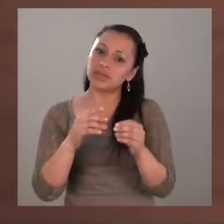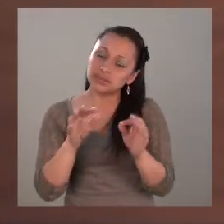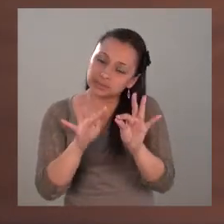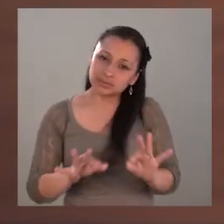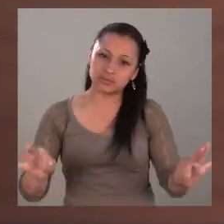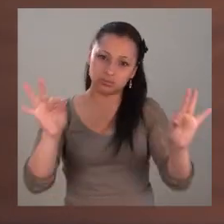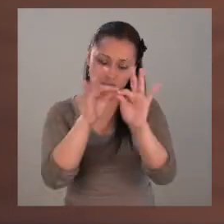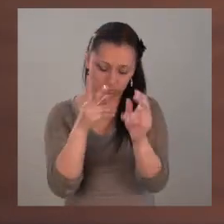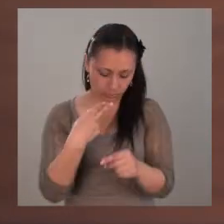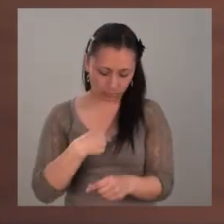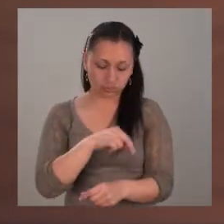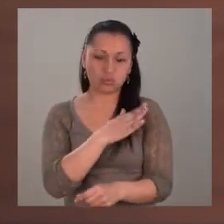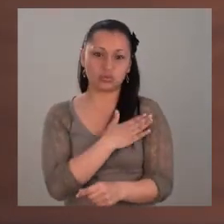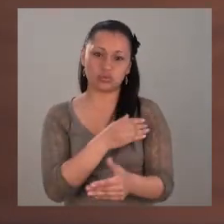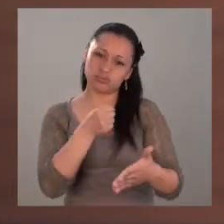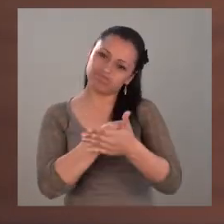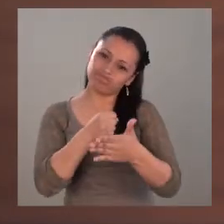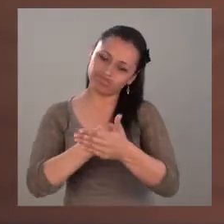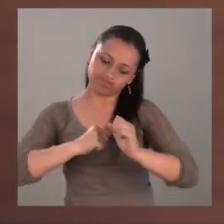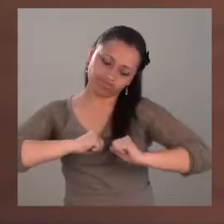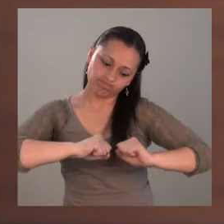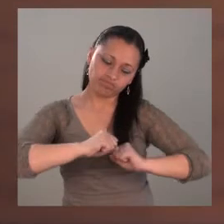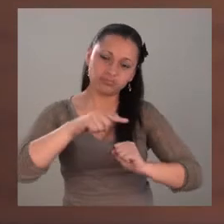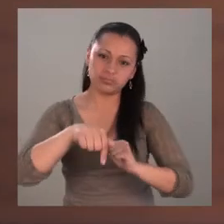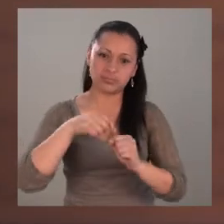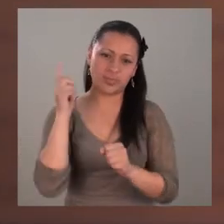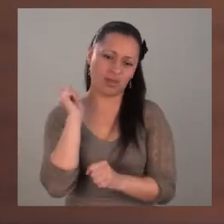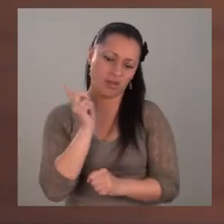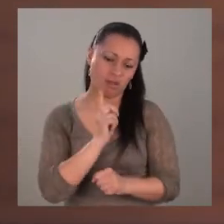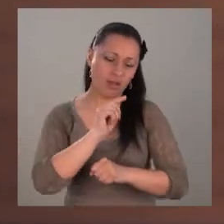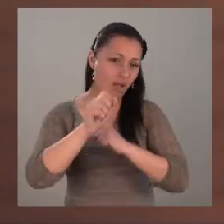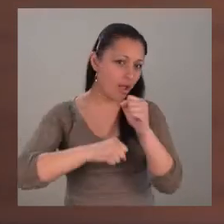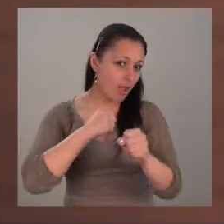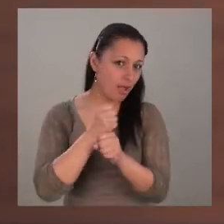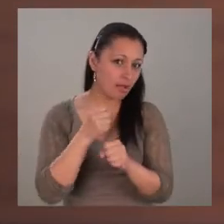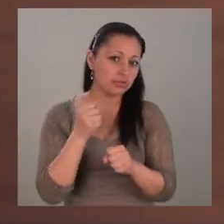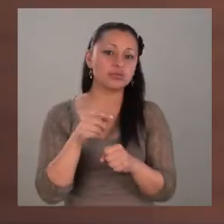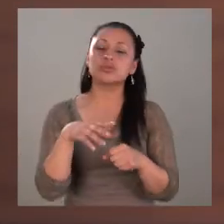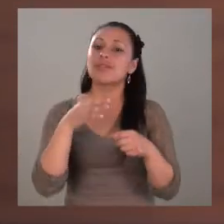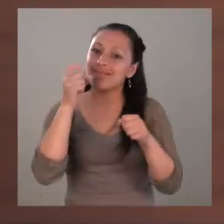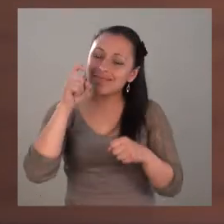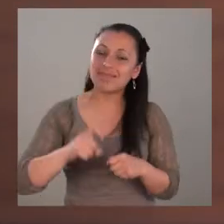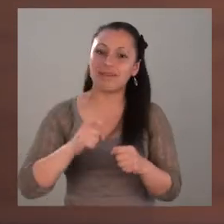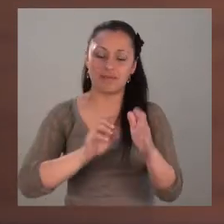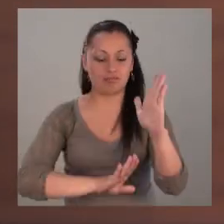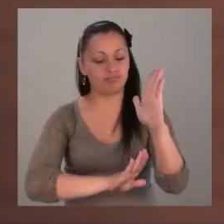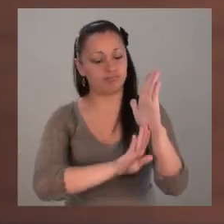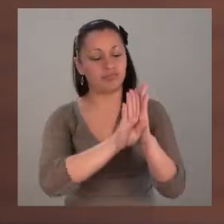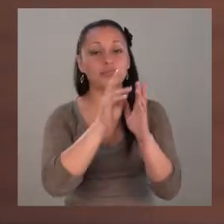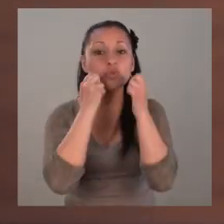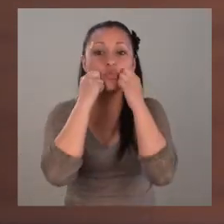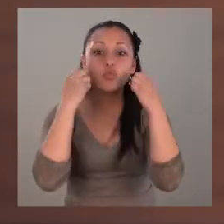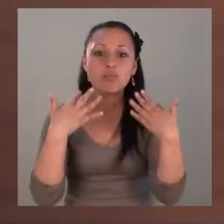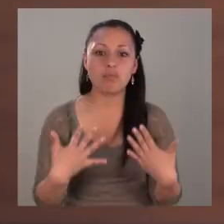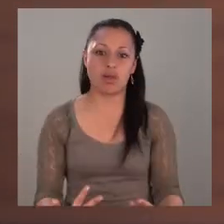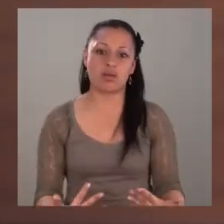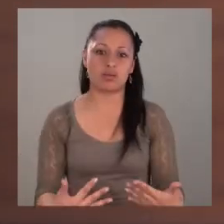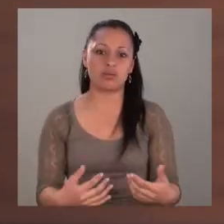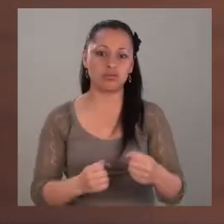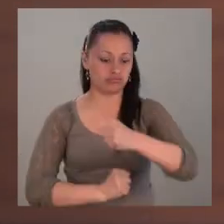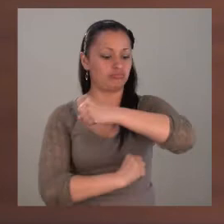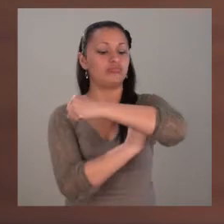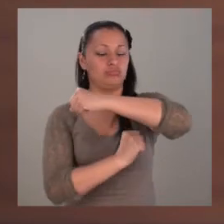vida. La apuesta en nuestro andar en los últimos años es la apuesta por el